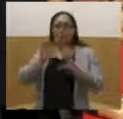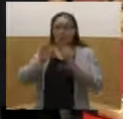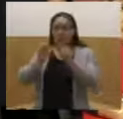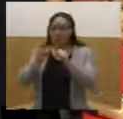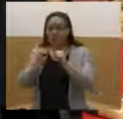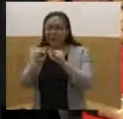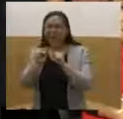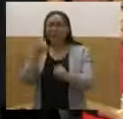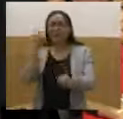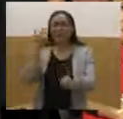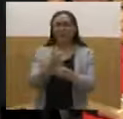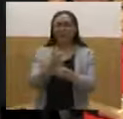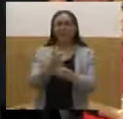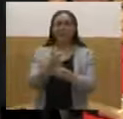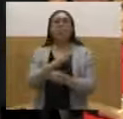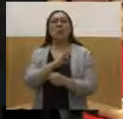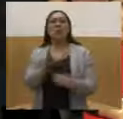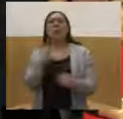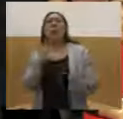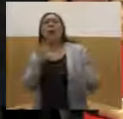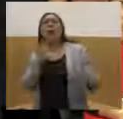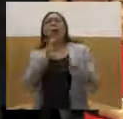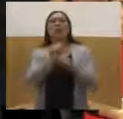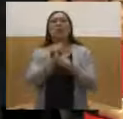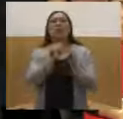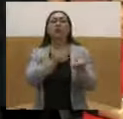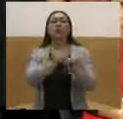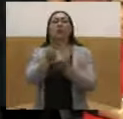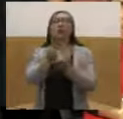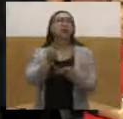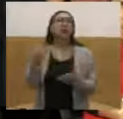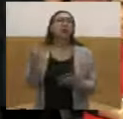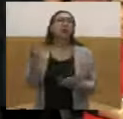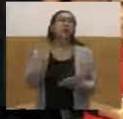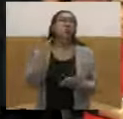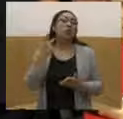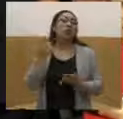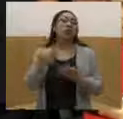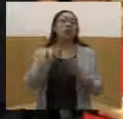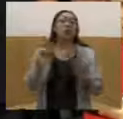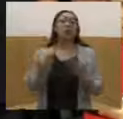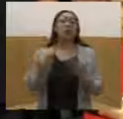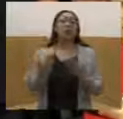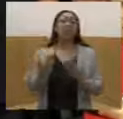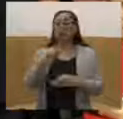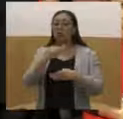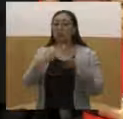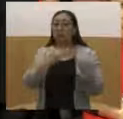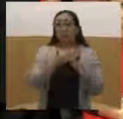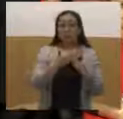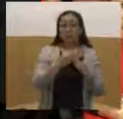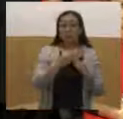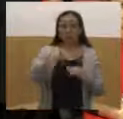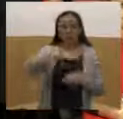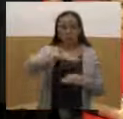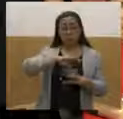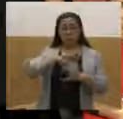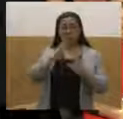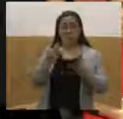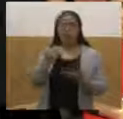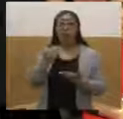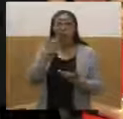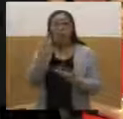se ha asumido como aliado y ha acompañado todas sus causas y reivindicaciones. Hemos pugnado por su